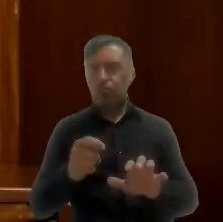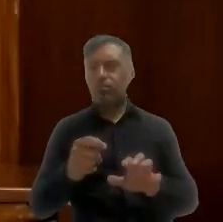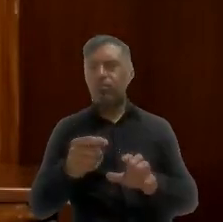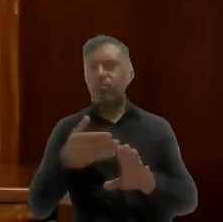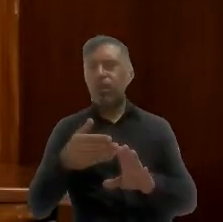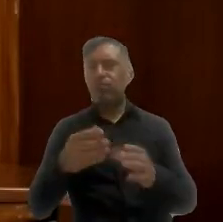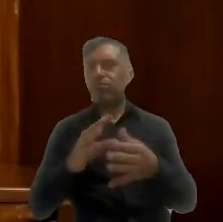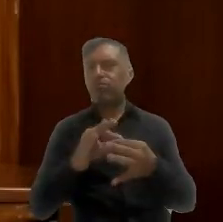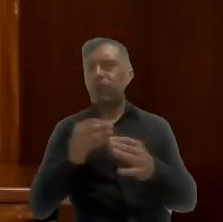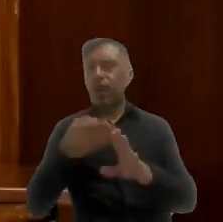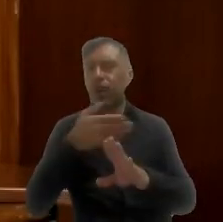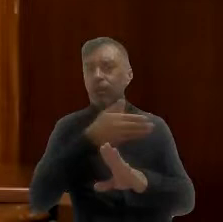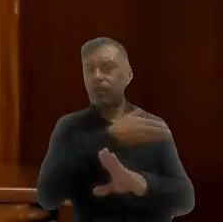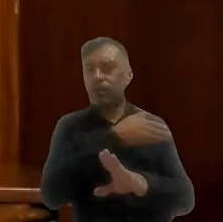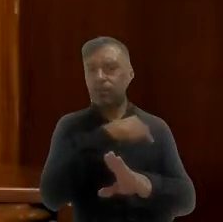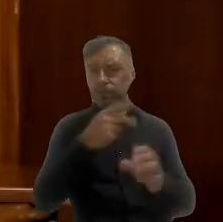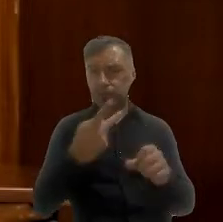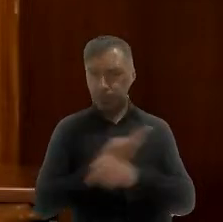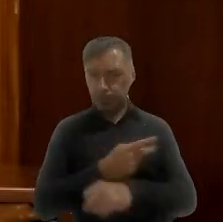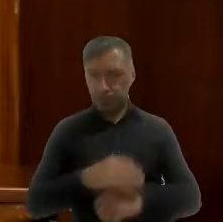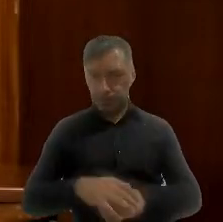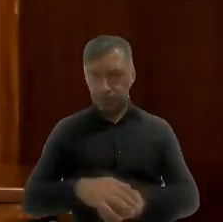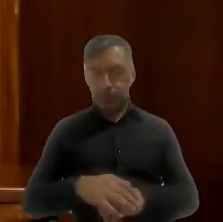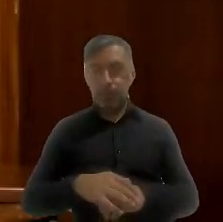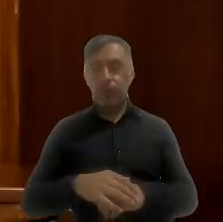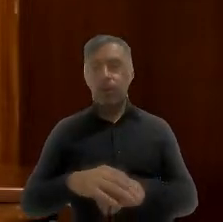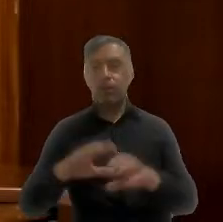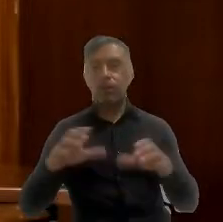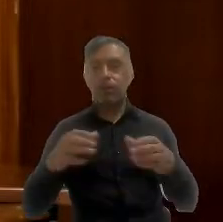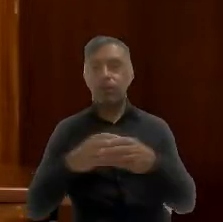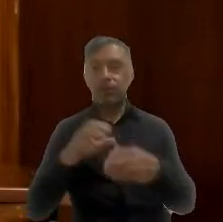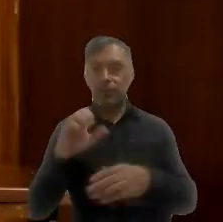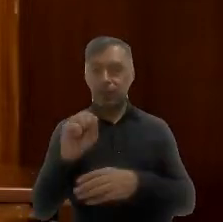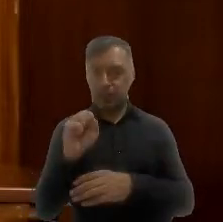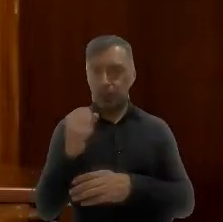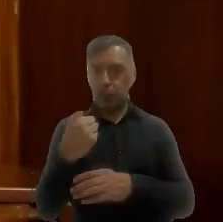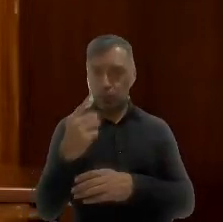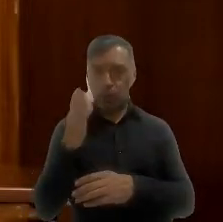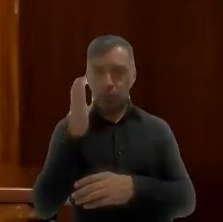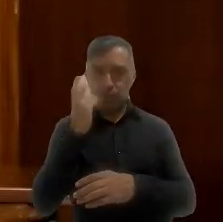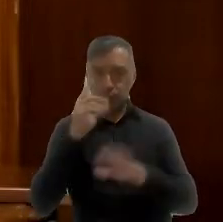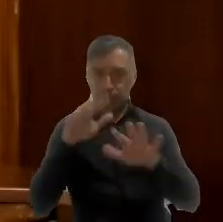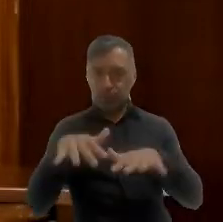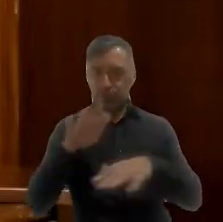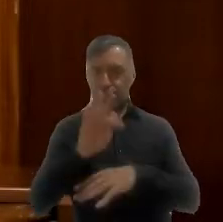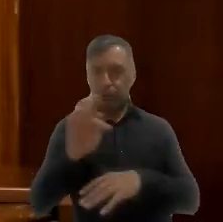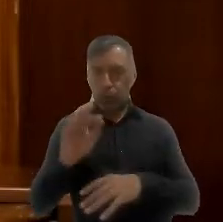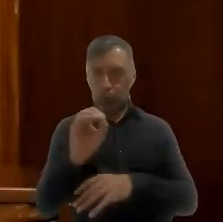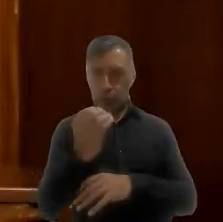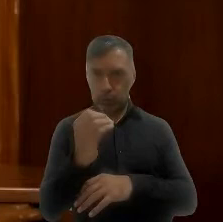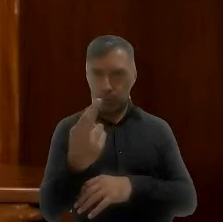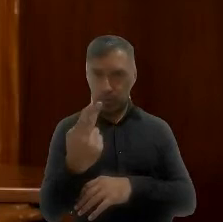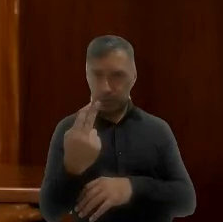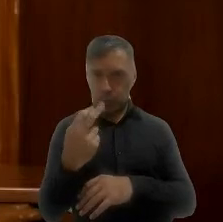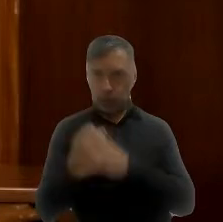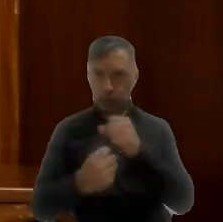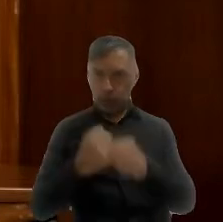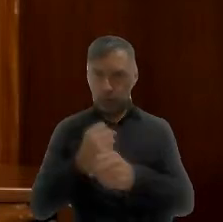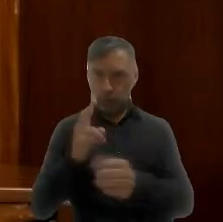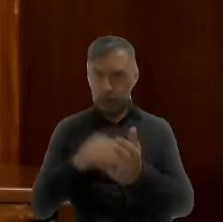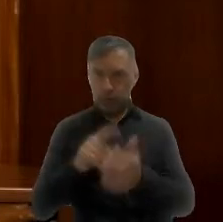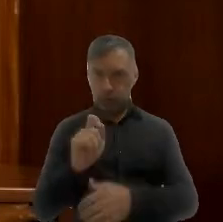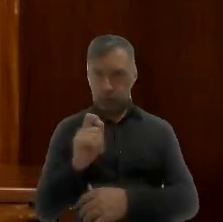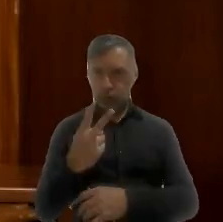la 61ª legislatura, de fecha 25 de octubre de 2022, el titular